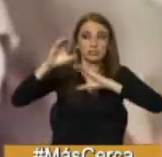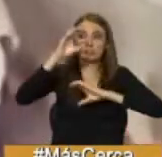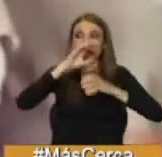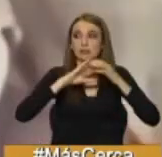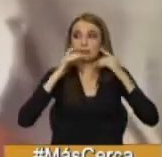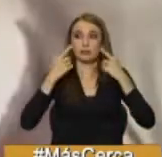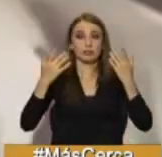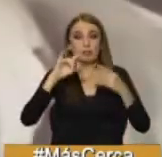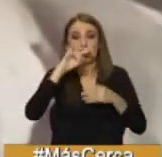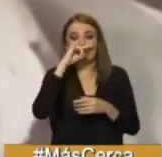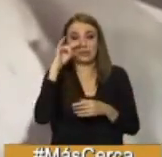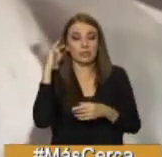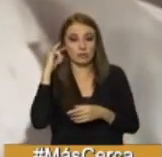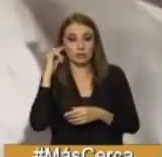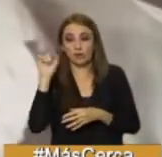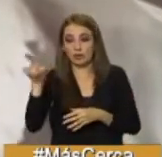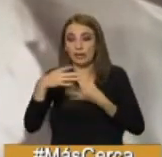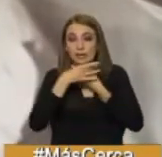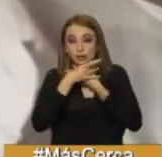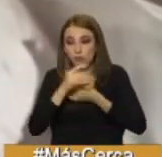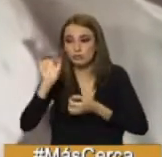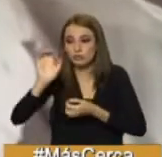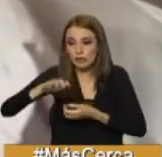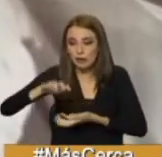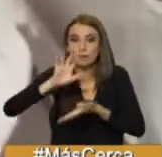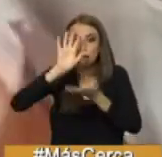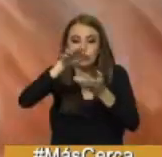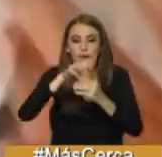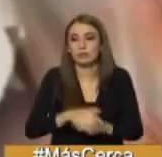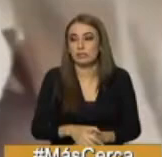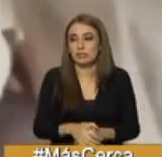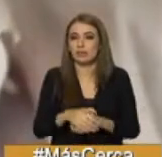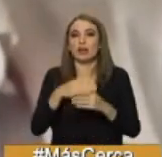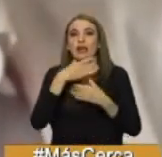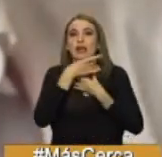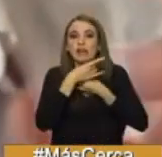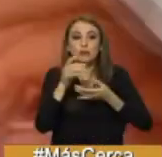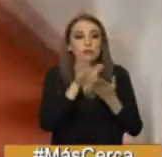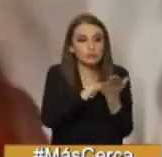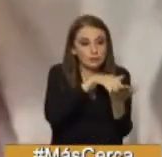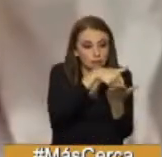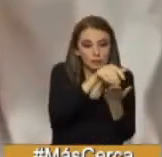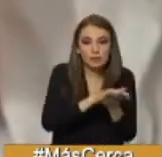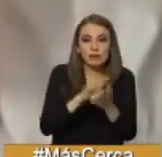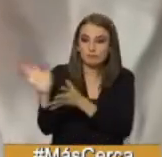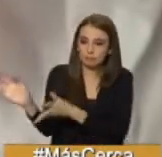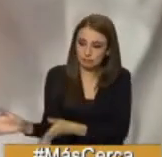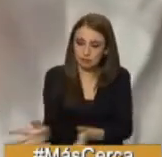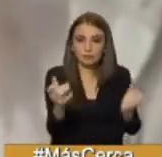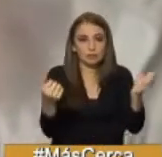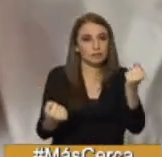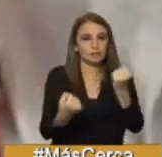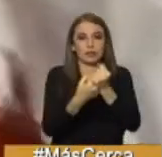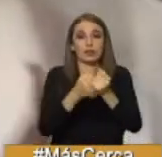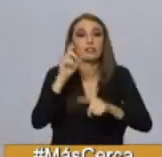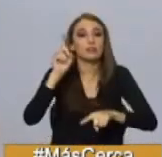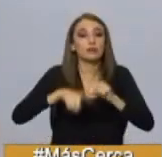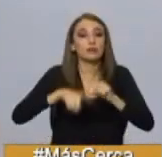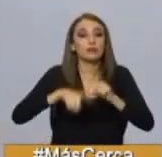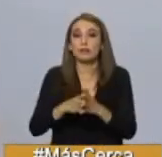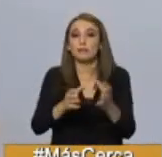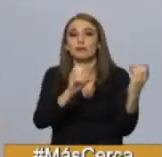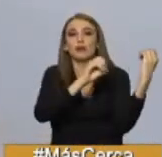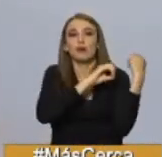niño le gusten. No tratar nosotros bajo ninguna circunstancia de forzar ninguna actividad que a él le afecte.